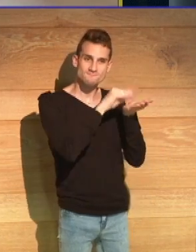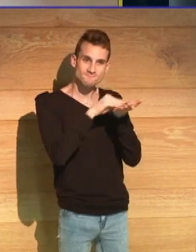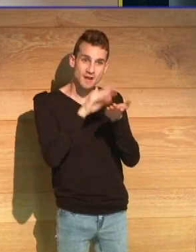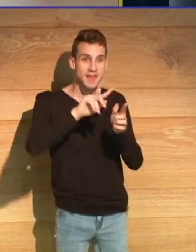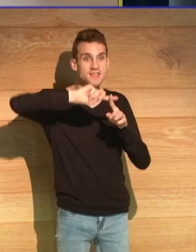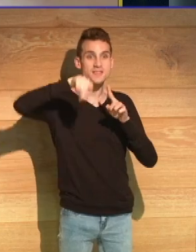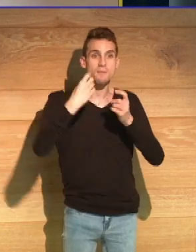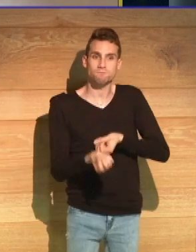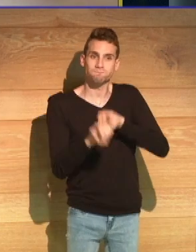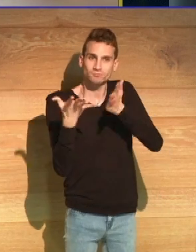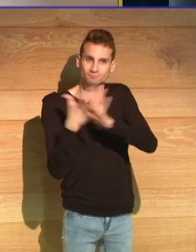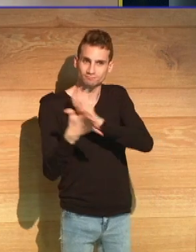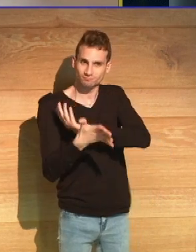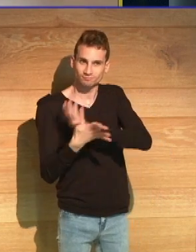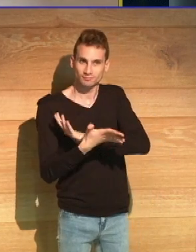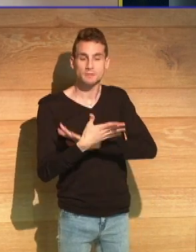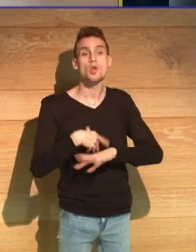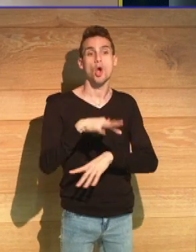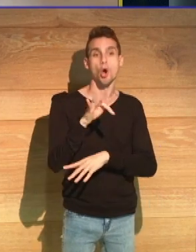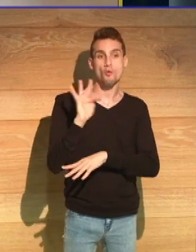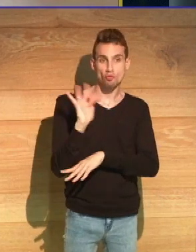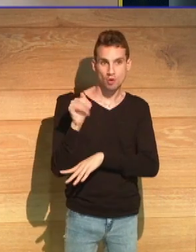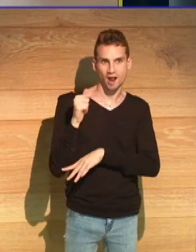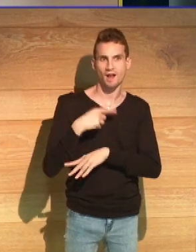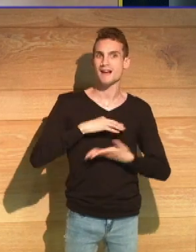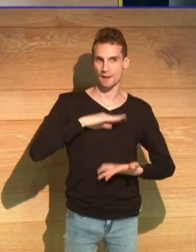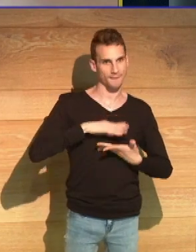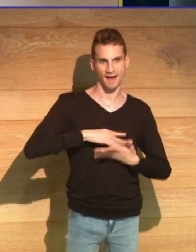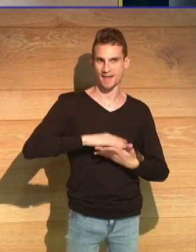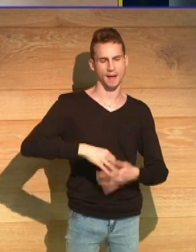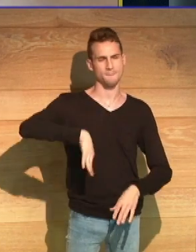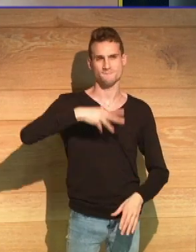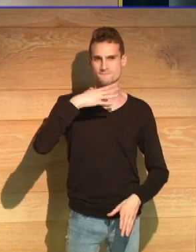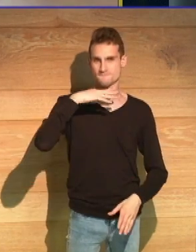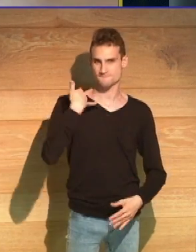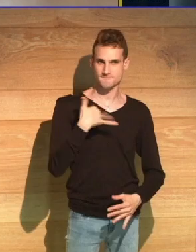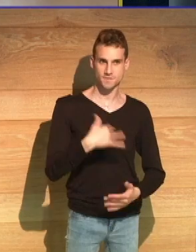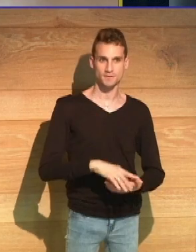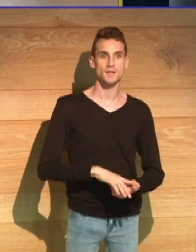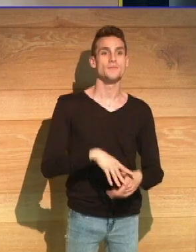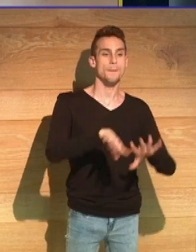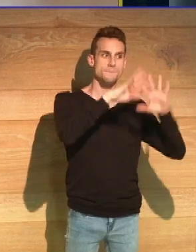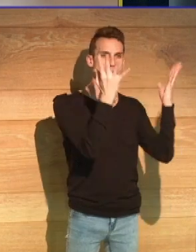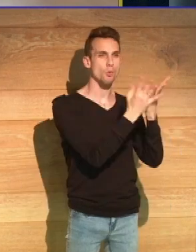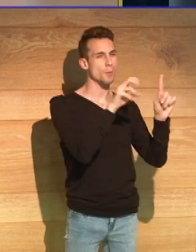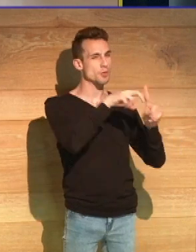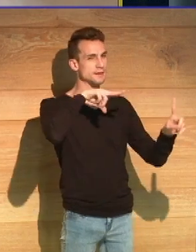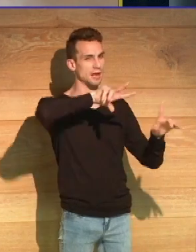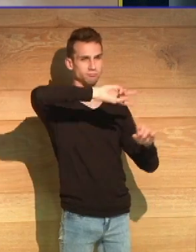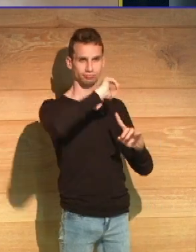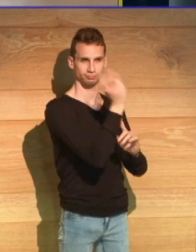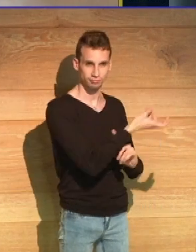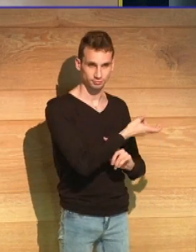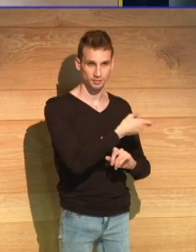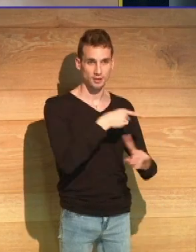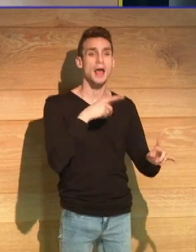Es decir, Fuller tenía esa capacidad increíble de leer el mundo desde múltiples sitios y de proponer propuestas y